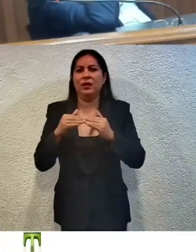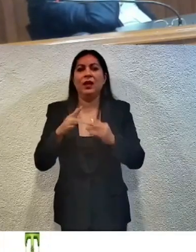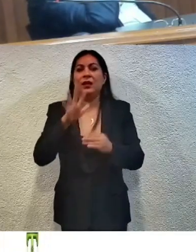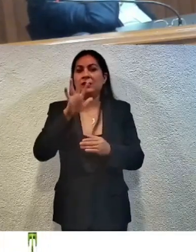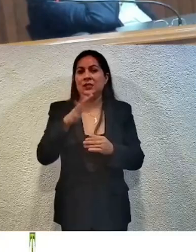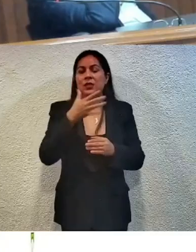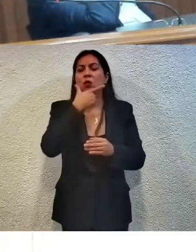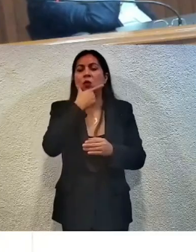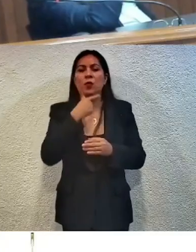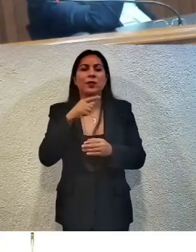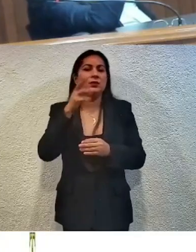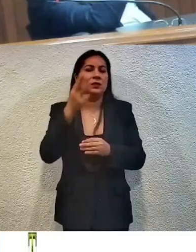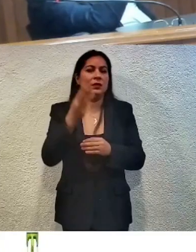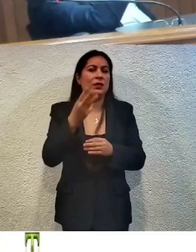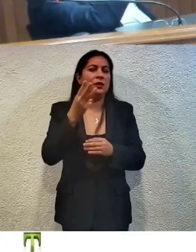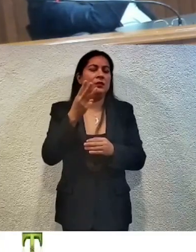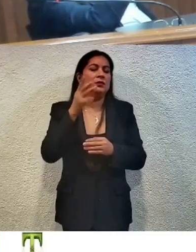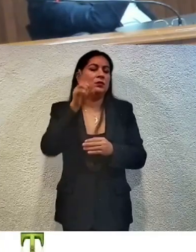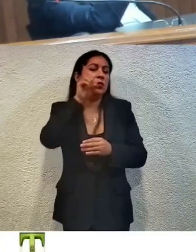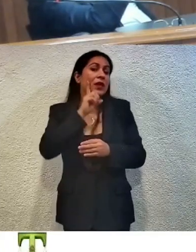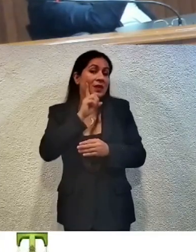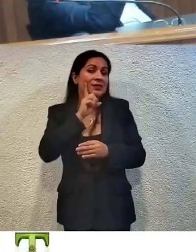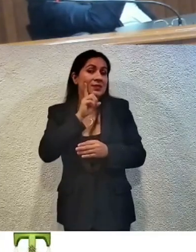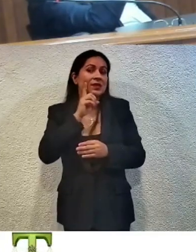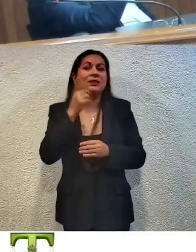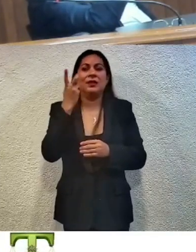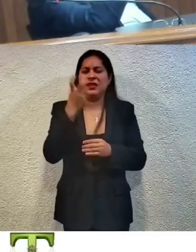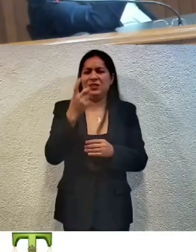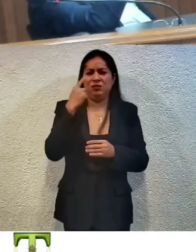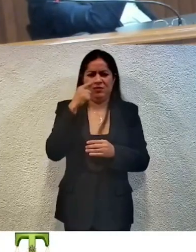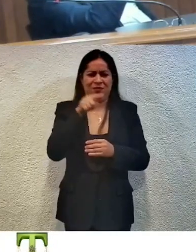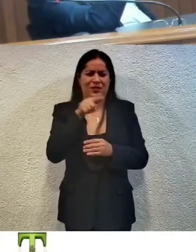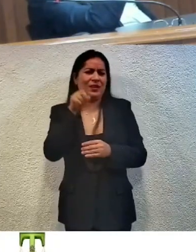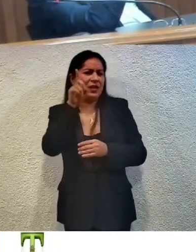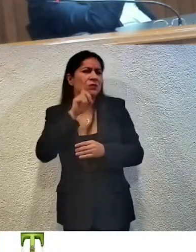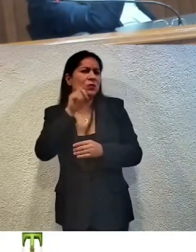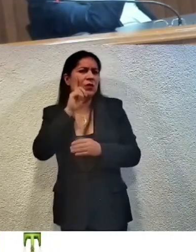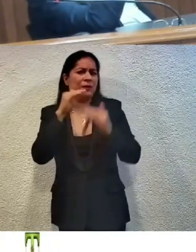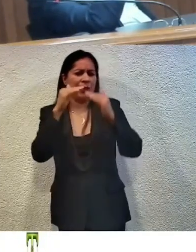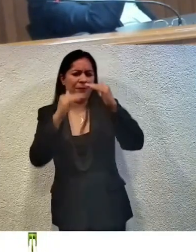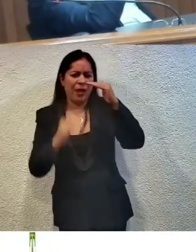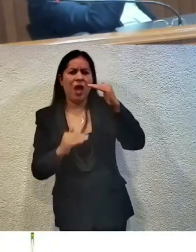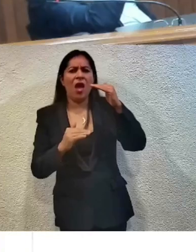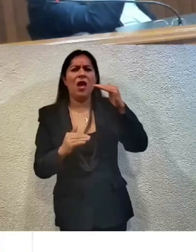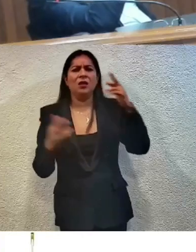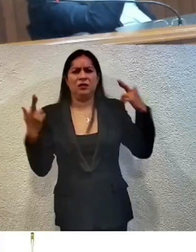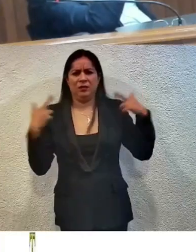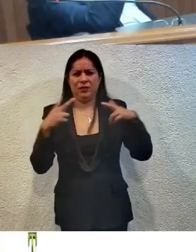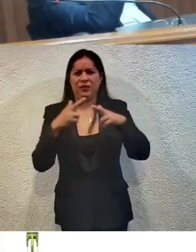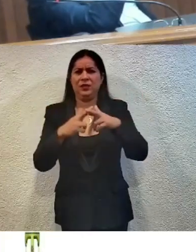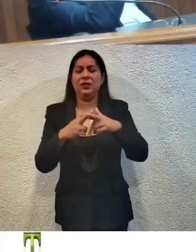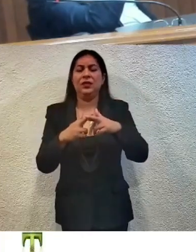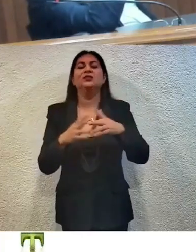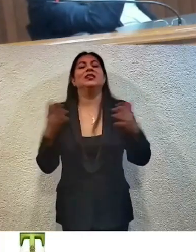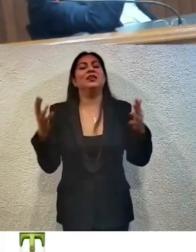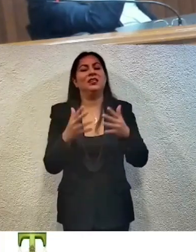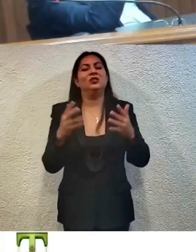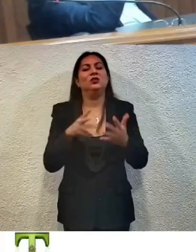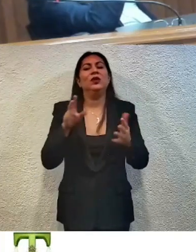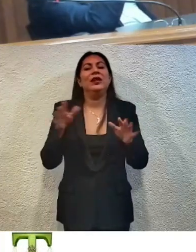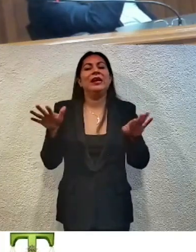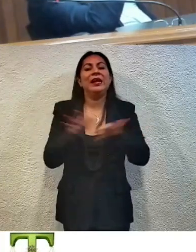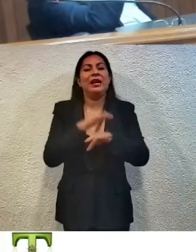hombres y 3 mujeres. De ahí que al ser notorio que el género femenino se encontraba subrepresentado, se procedió a hacer el